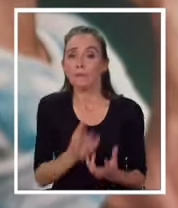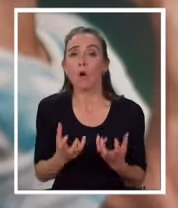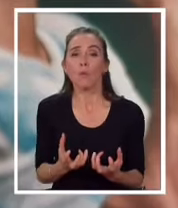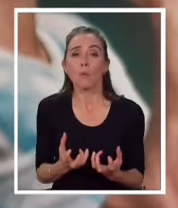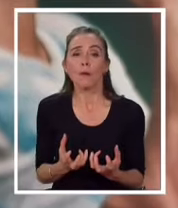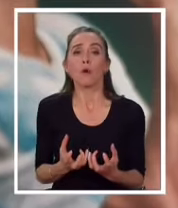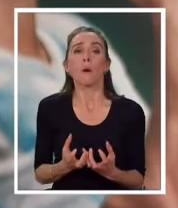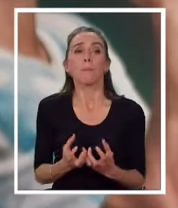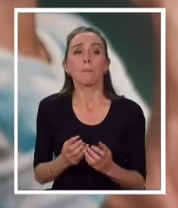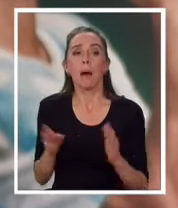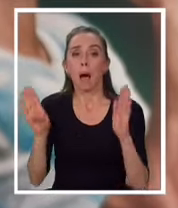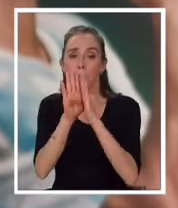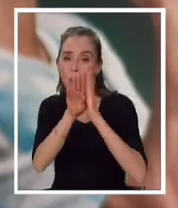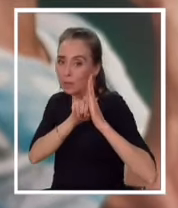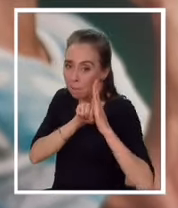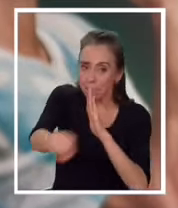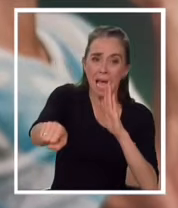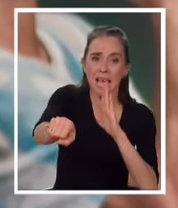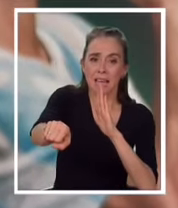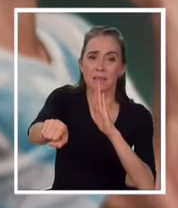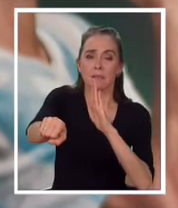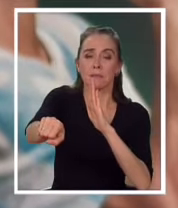para ir romper una puerta,